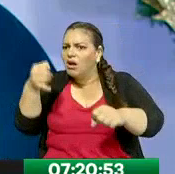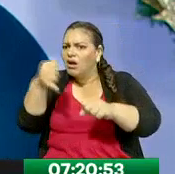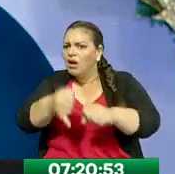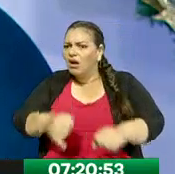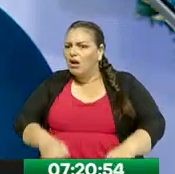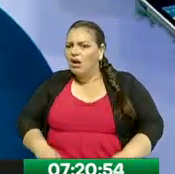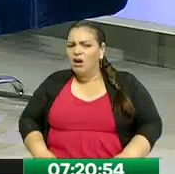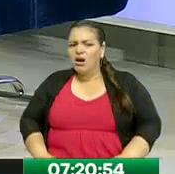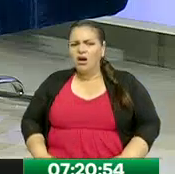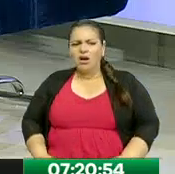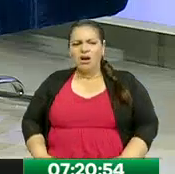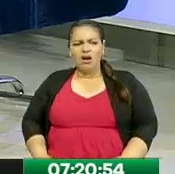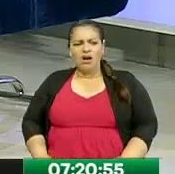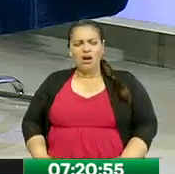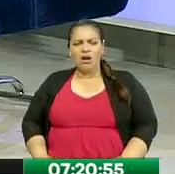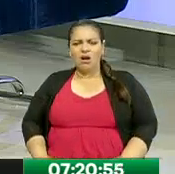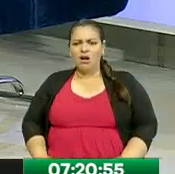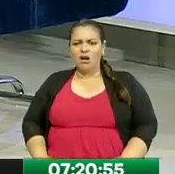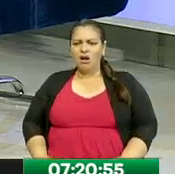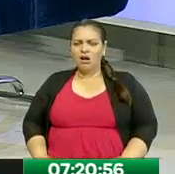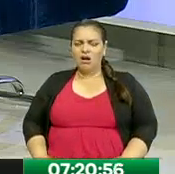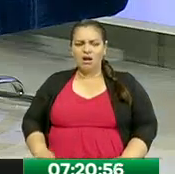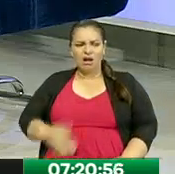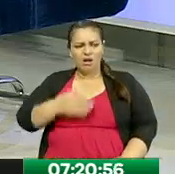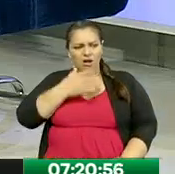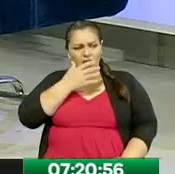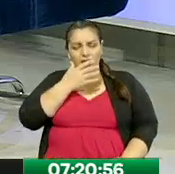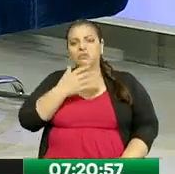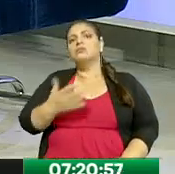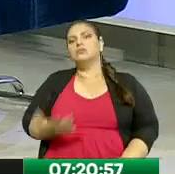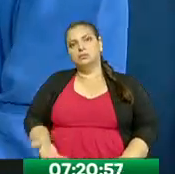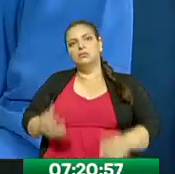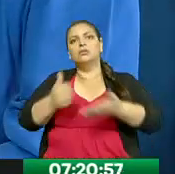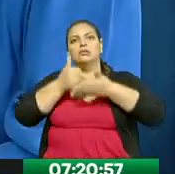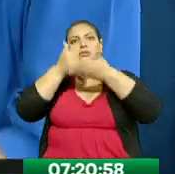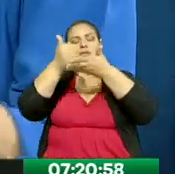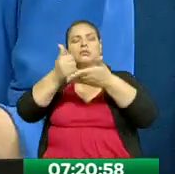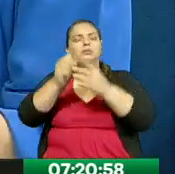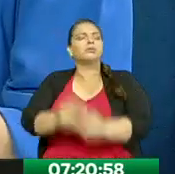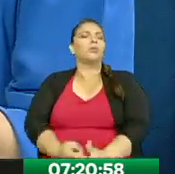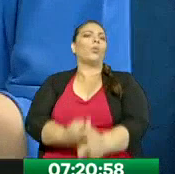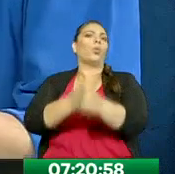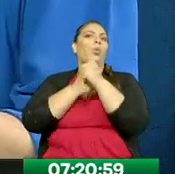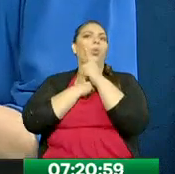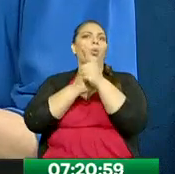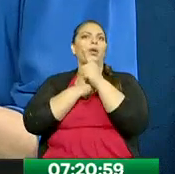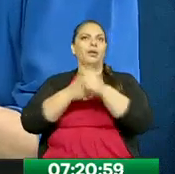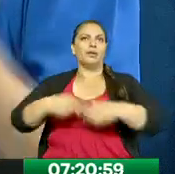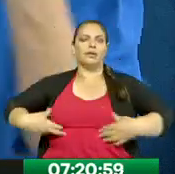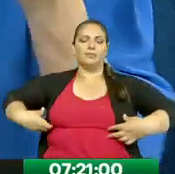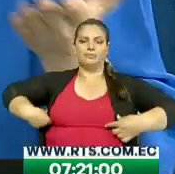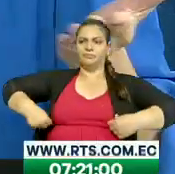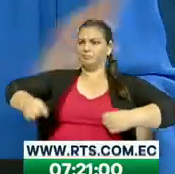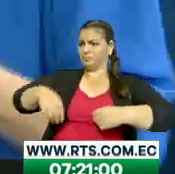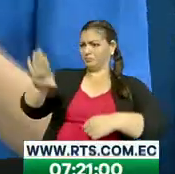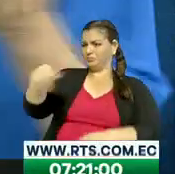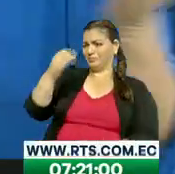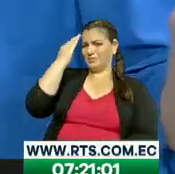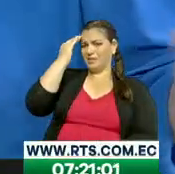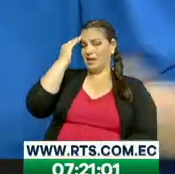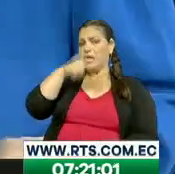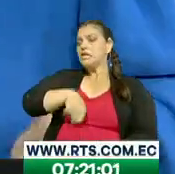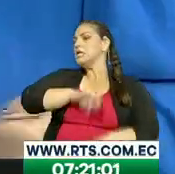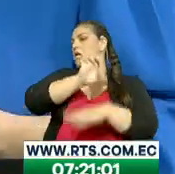algo. Paola, el caso más escandaloso y aquel que puso el dedo en la llaga aquí en el Ecuador fue el de los abusos en los establecimientos educativos,